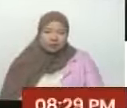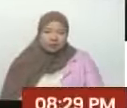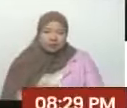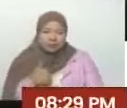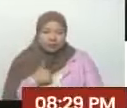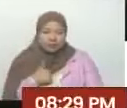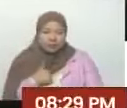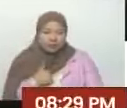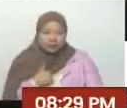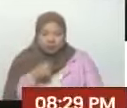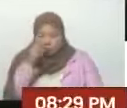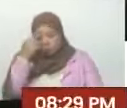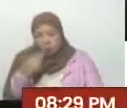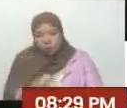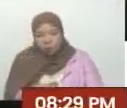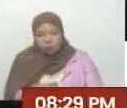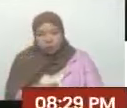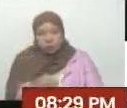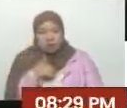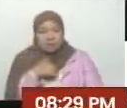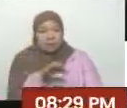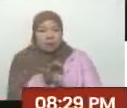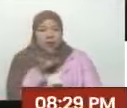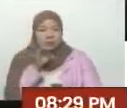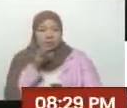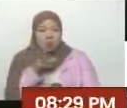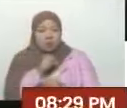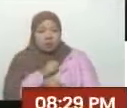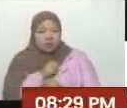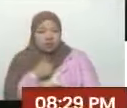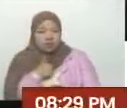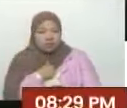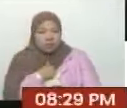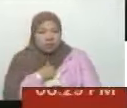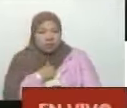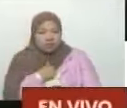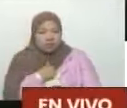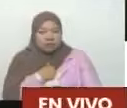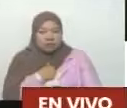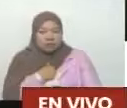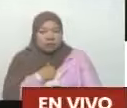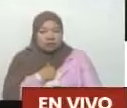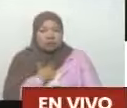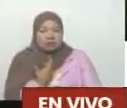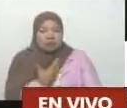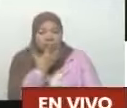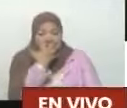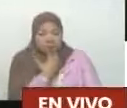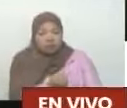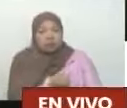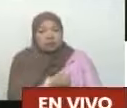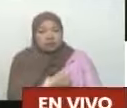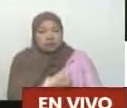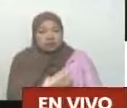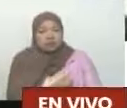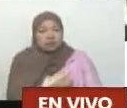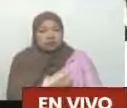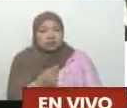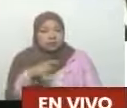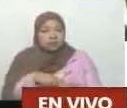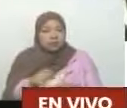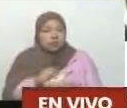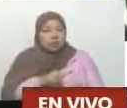es un honor que usted haya tomado la confianza en mi persona. Entiendo. Tú formaste parte